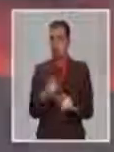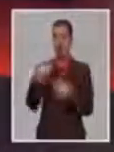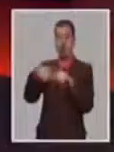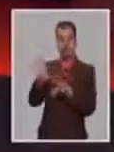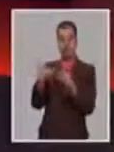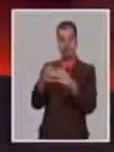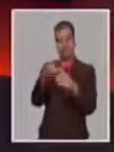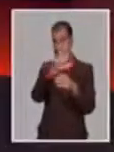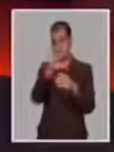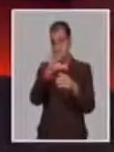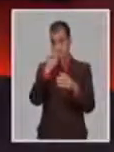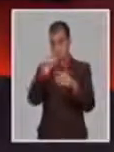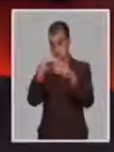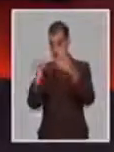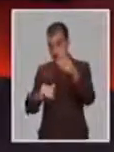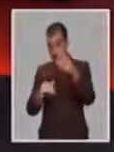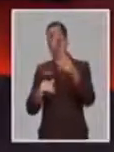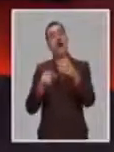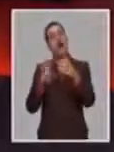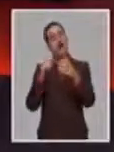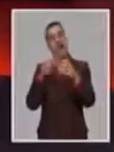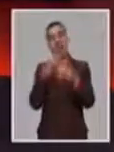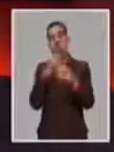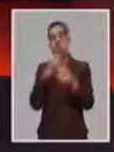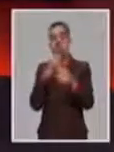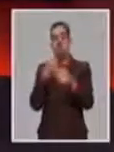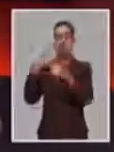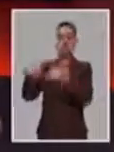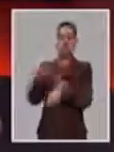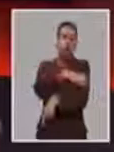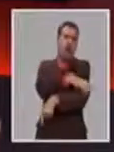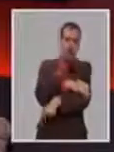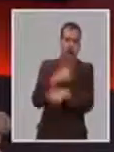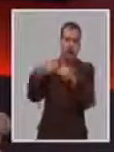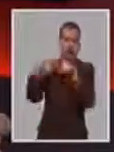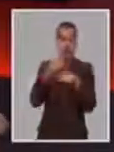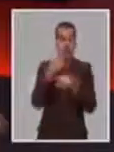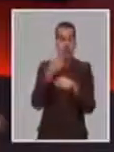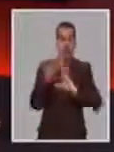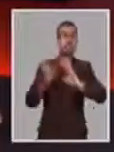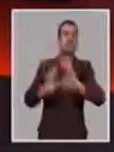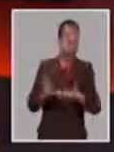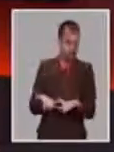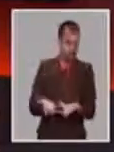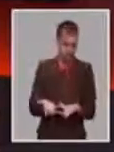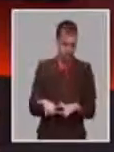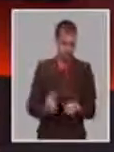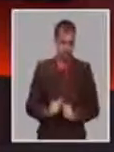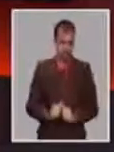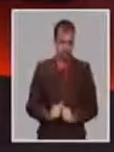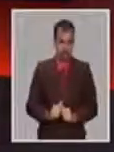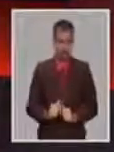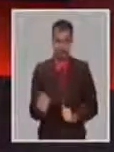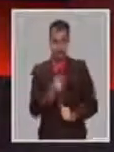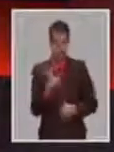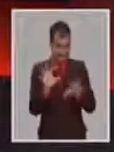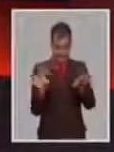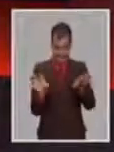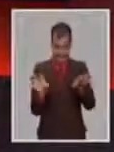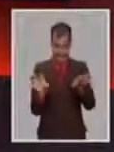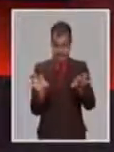menor de 65 años con riesgos de complicaciones. Es importante decir que estas definiciones y estas